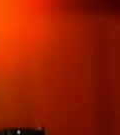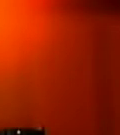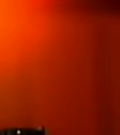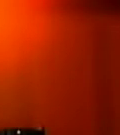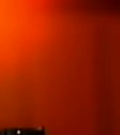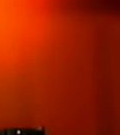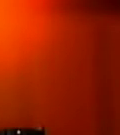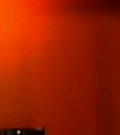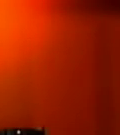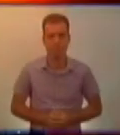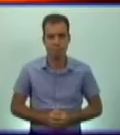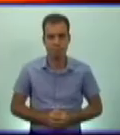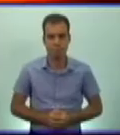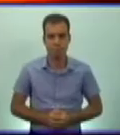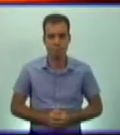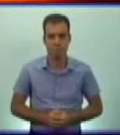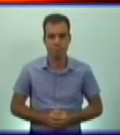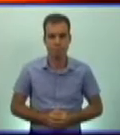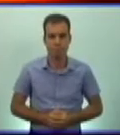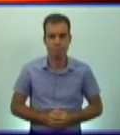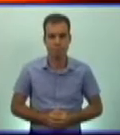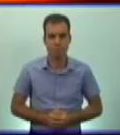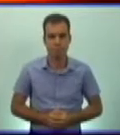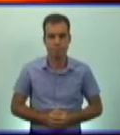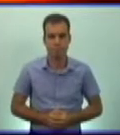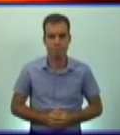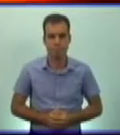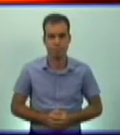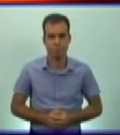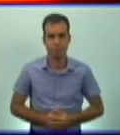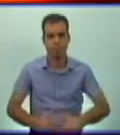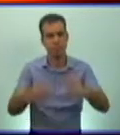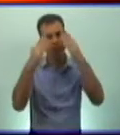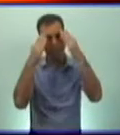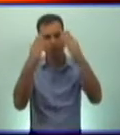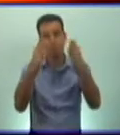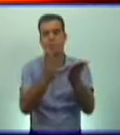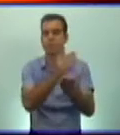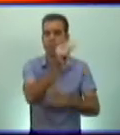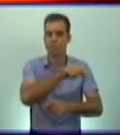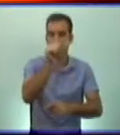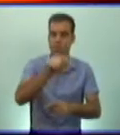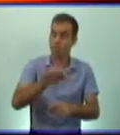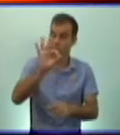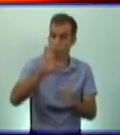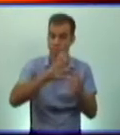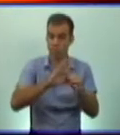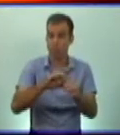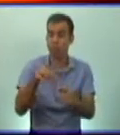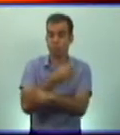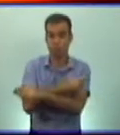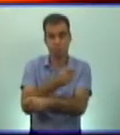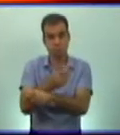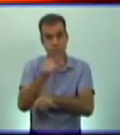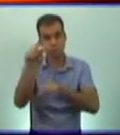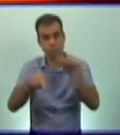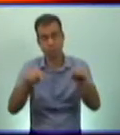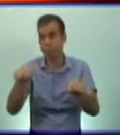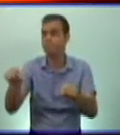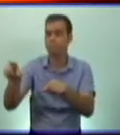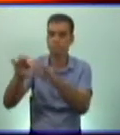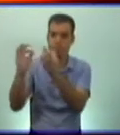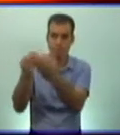Mis saludos para todos los estudiantes de octavo grado, profesores y familiares que los acompañan en esta etapa de